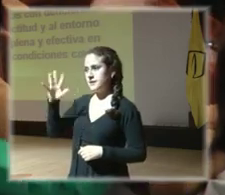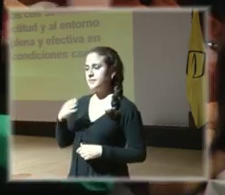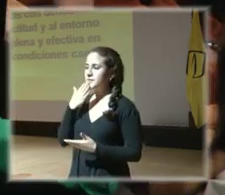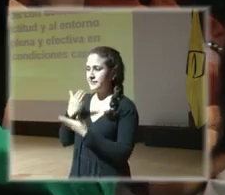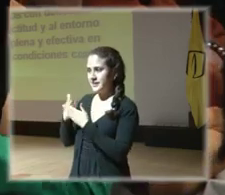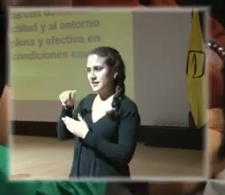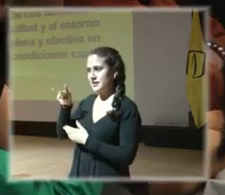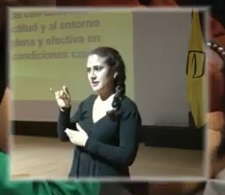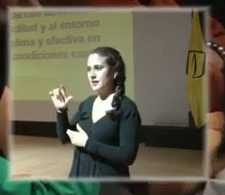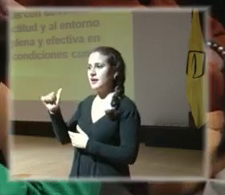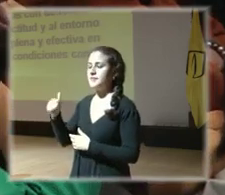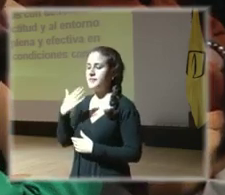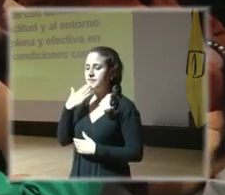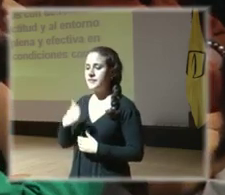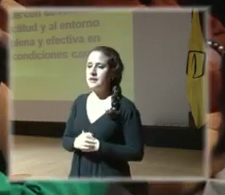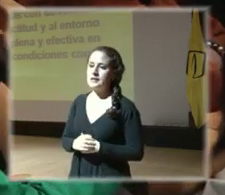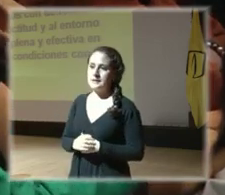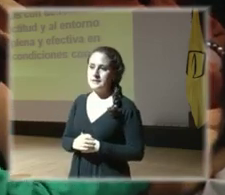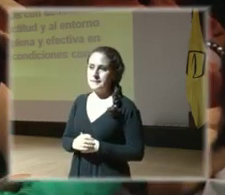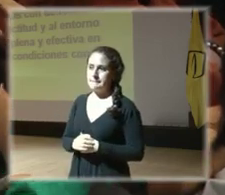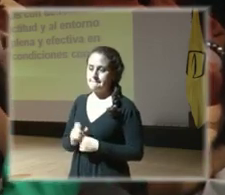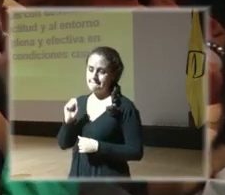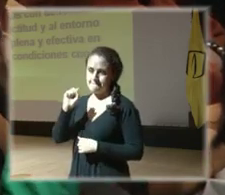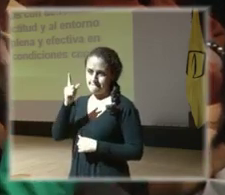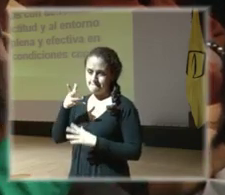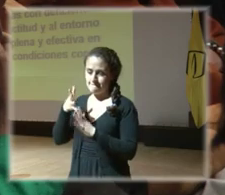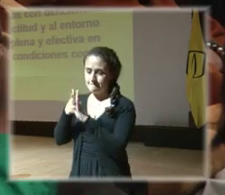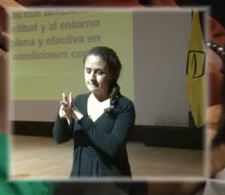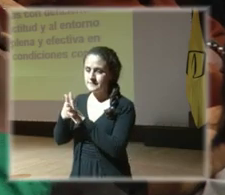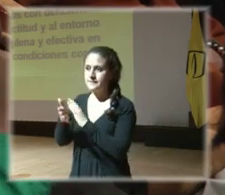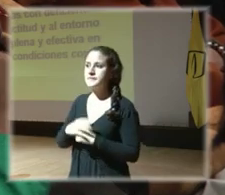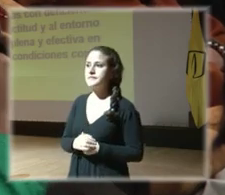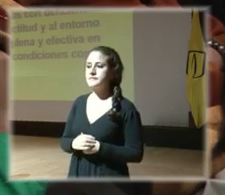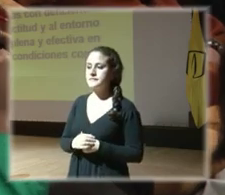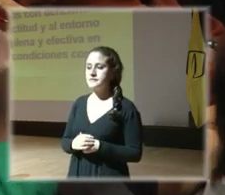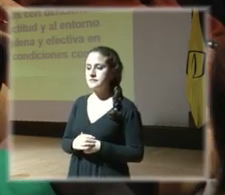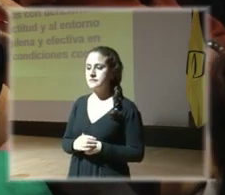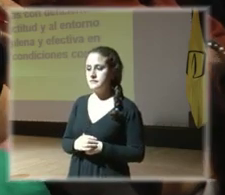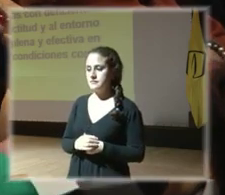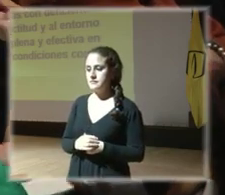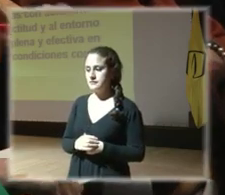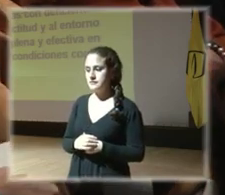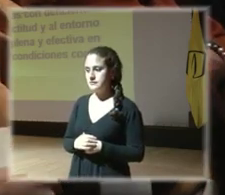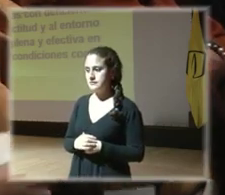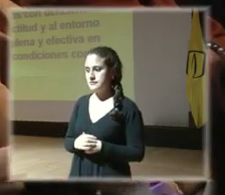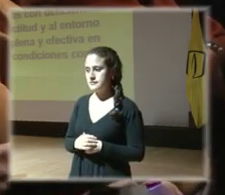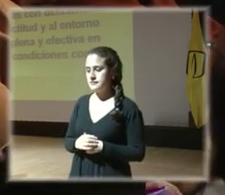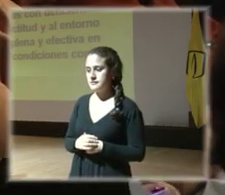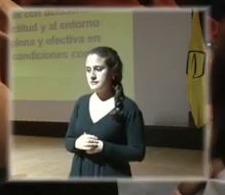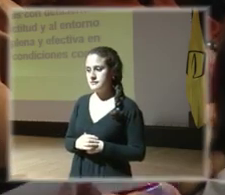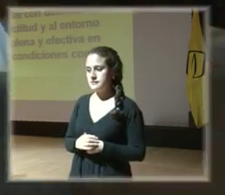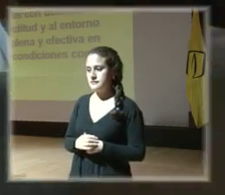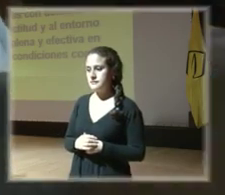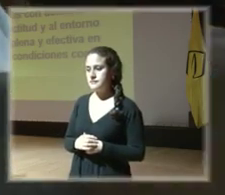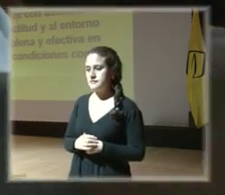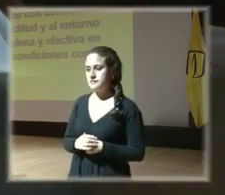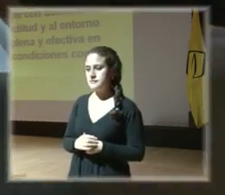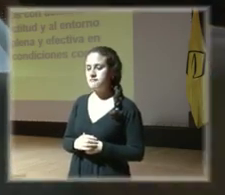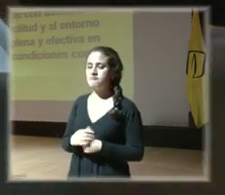Andrea. Bueno, primero voy a decir que a través de nuestro trabajo con